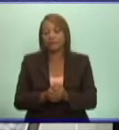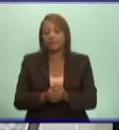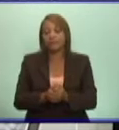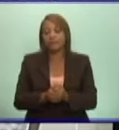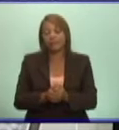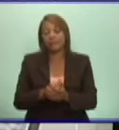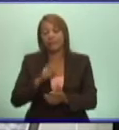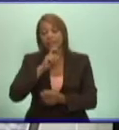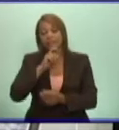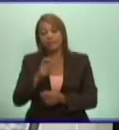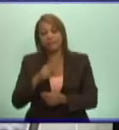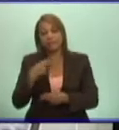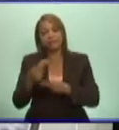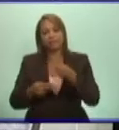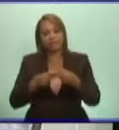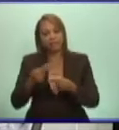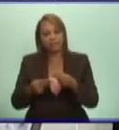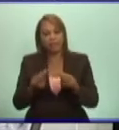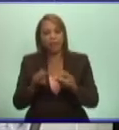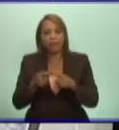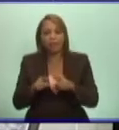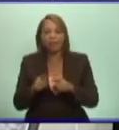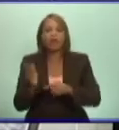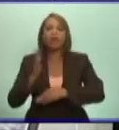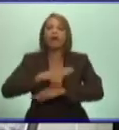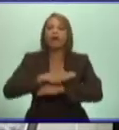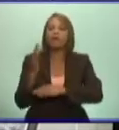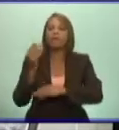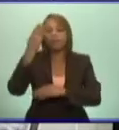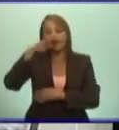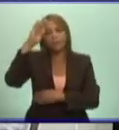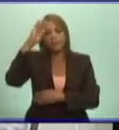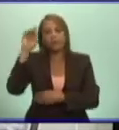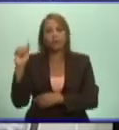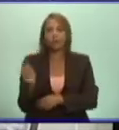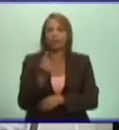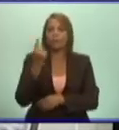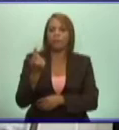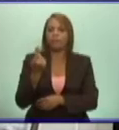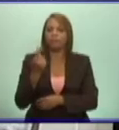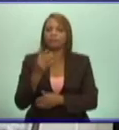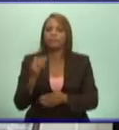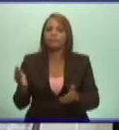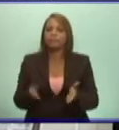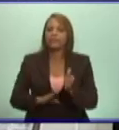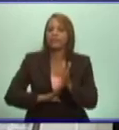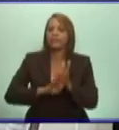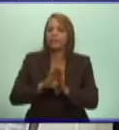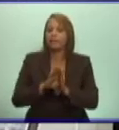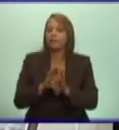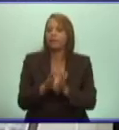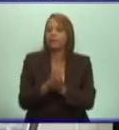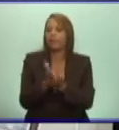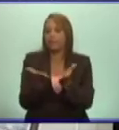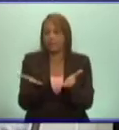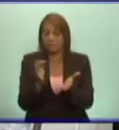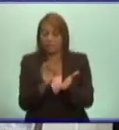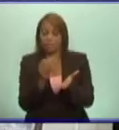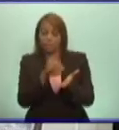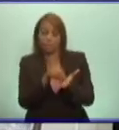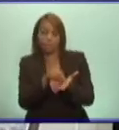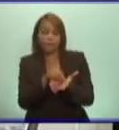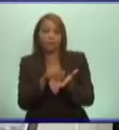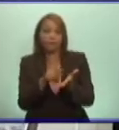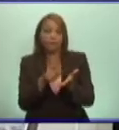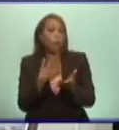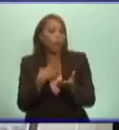cueste desarrollar. Por eso decimos que el Árbol de la Patria, las actividades fundamentales que se desarrollan, que estamos diciendo que es en la libreta de los propios alumnos, o el que